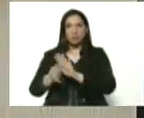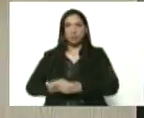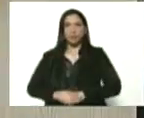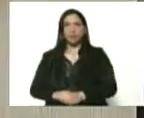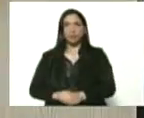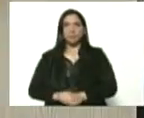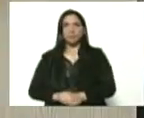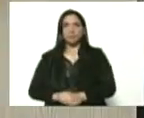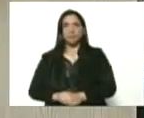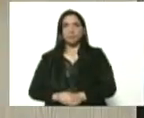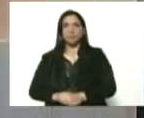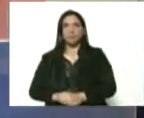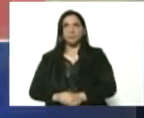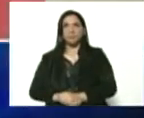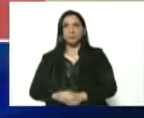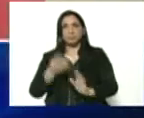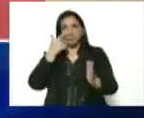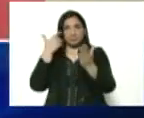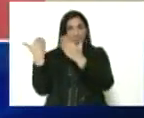2018.